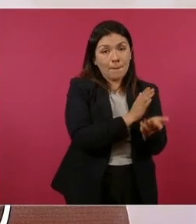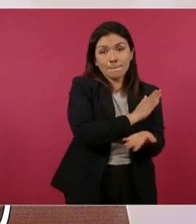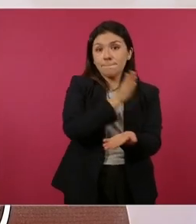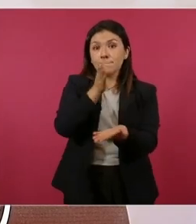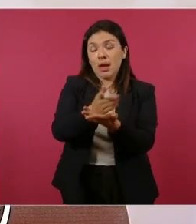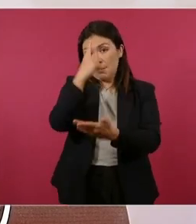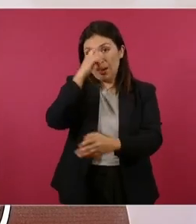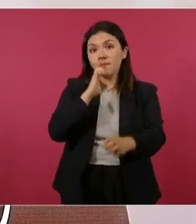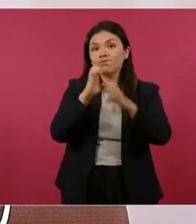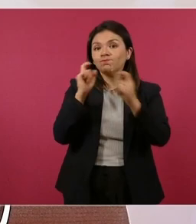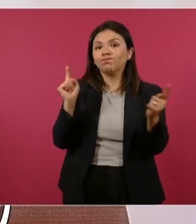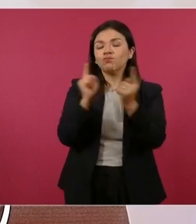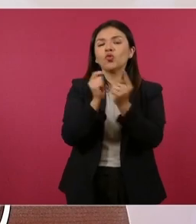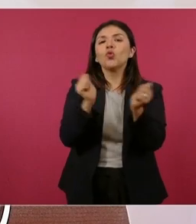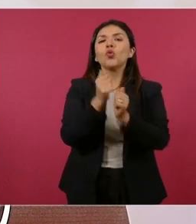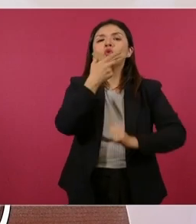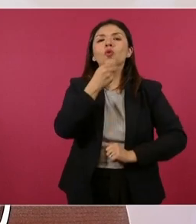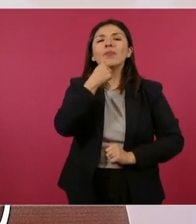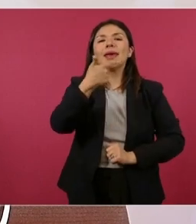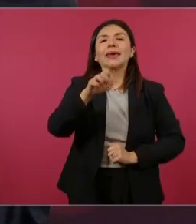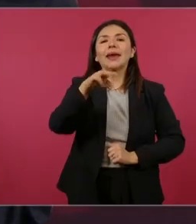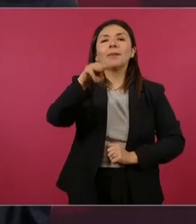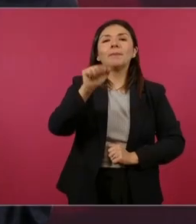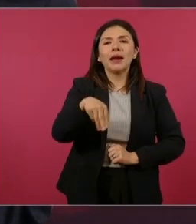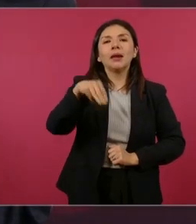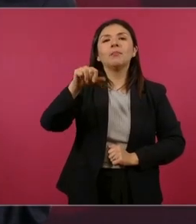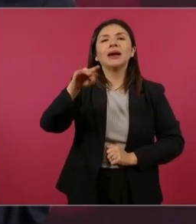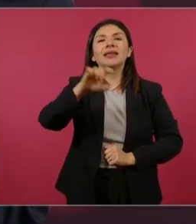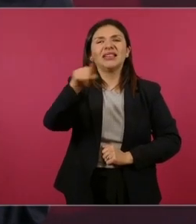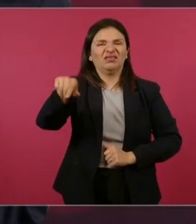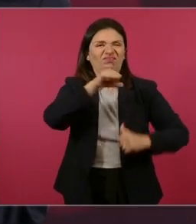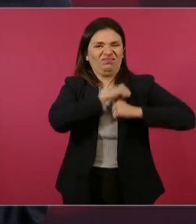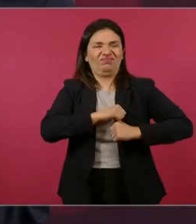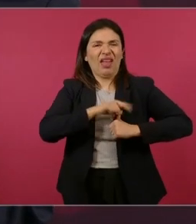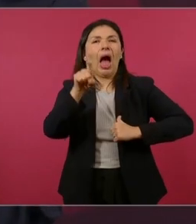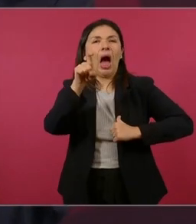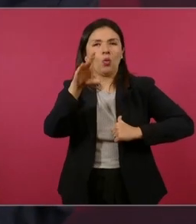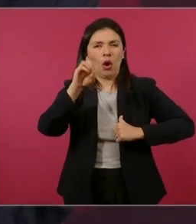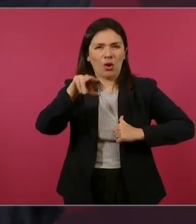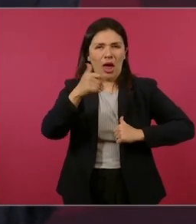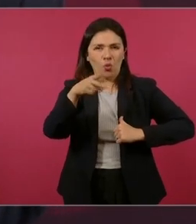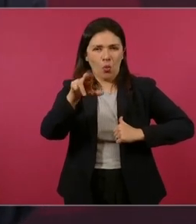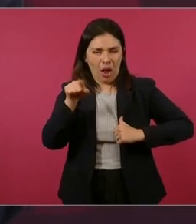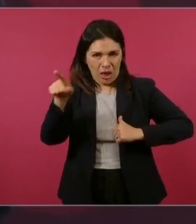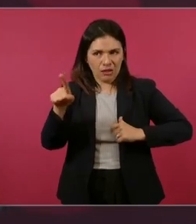con Germán Martínez de la Comisión del Agua y